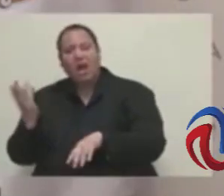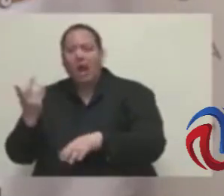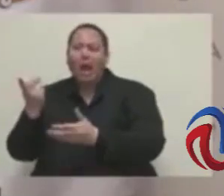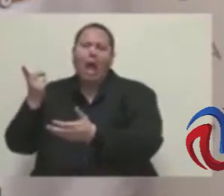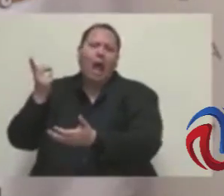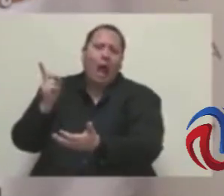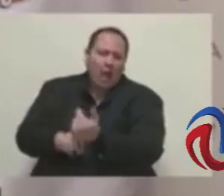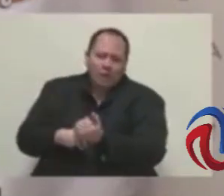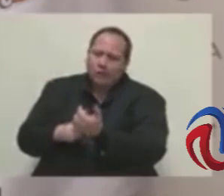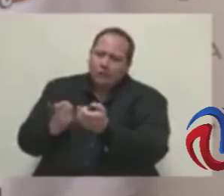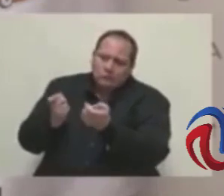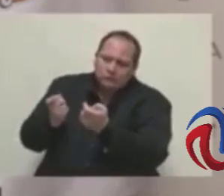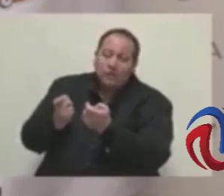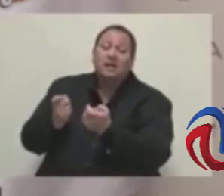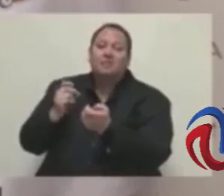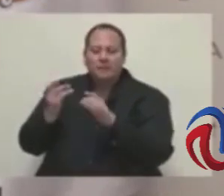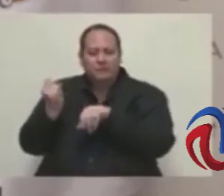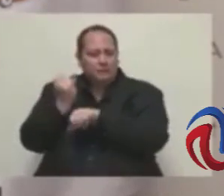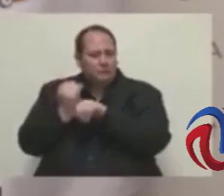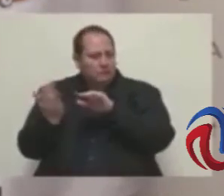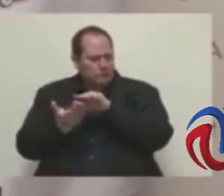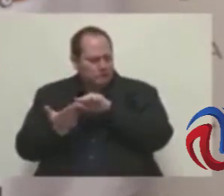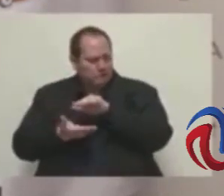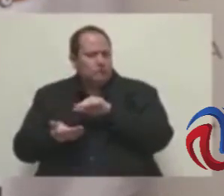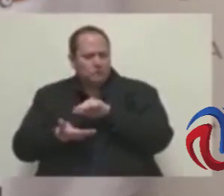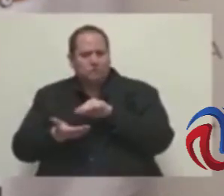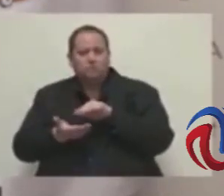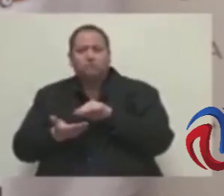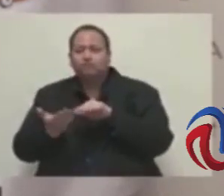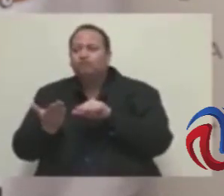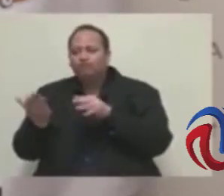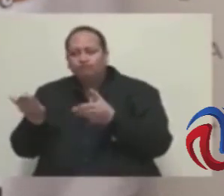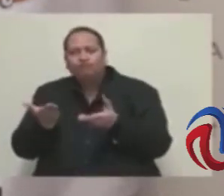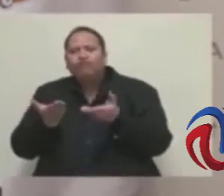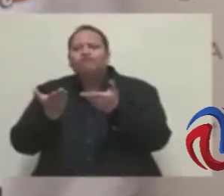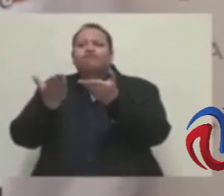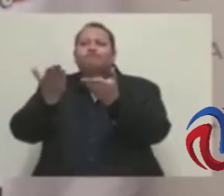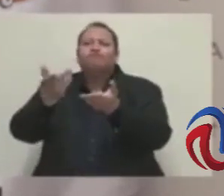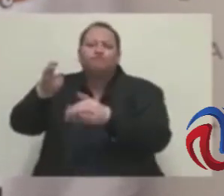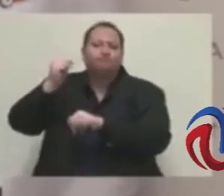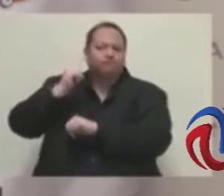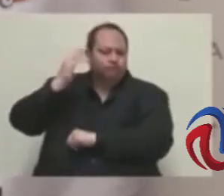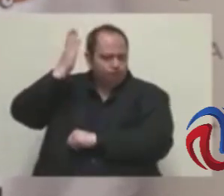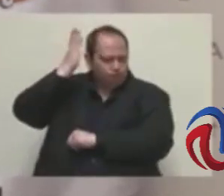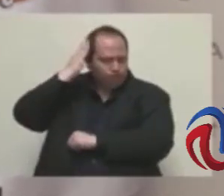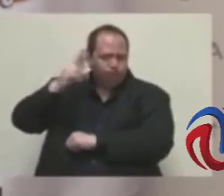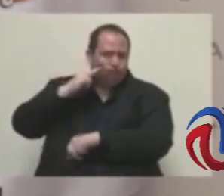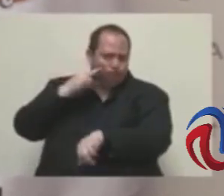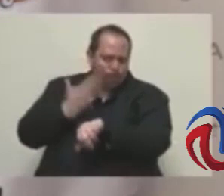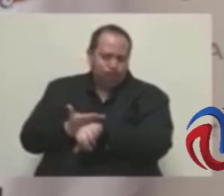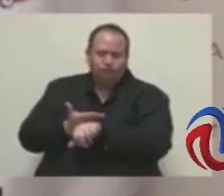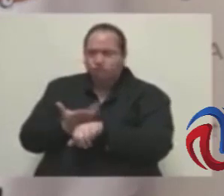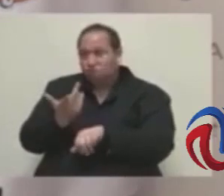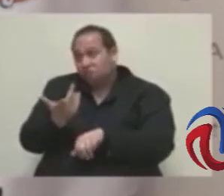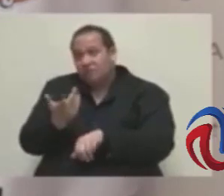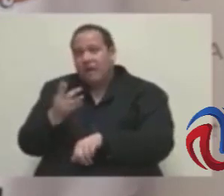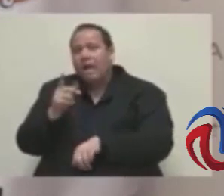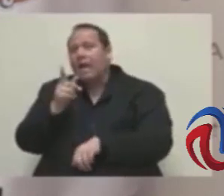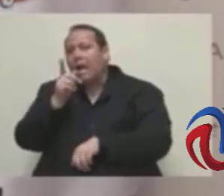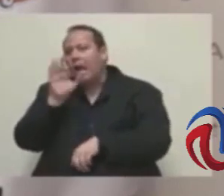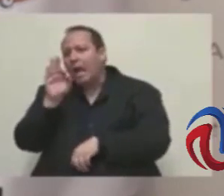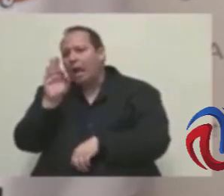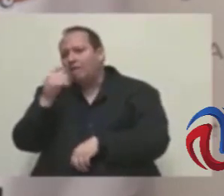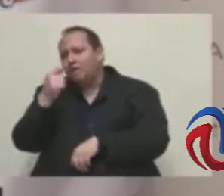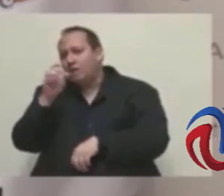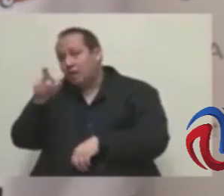interna y también las carpetas de investigación que serán entregadas a la autoridad correspondiente en este caso la fiscalía